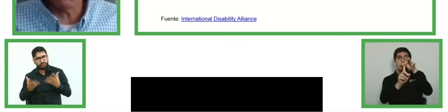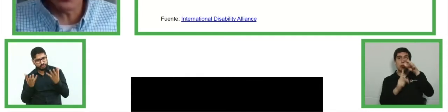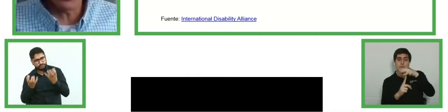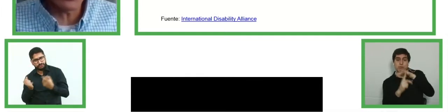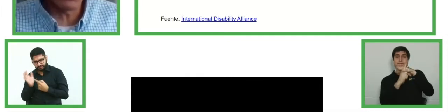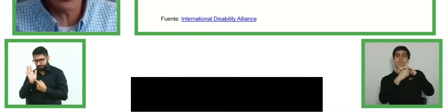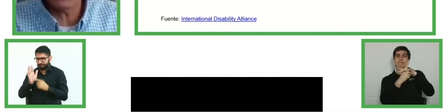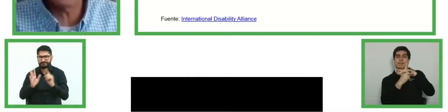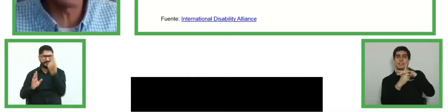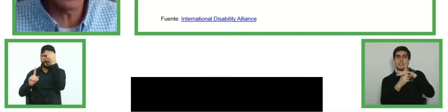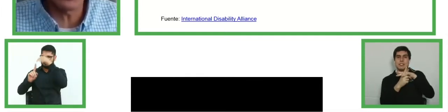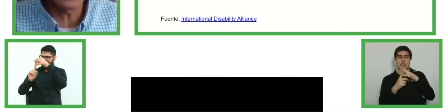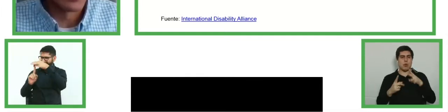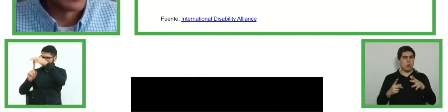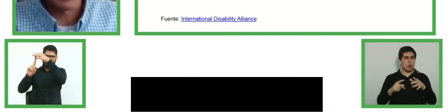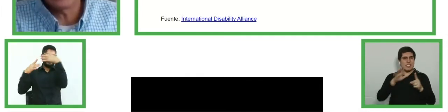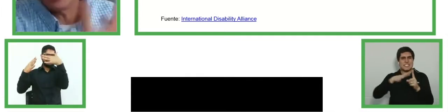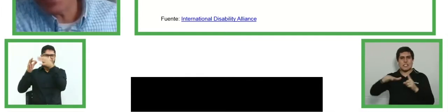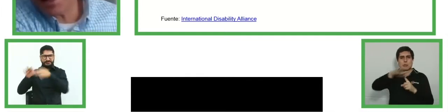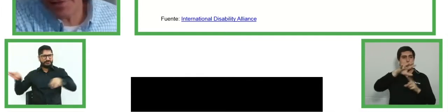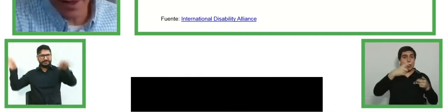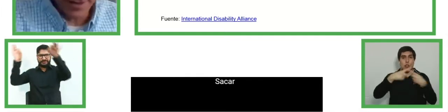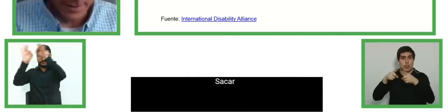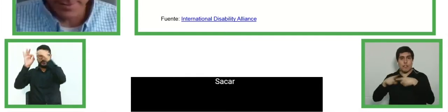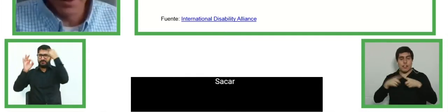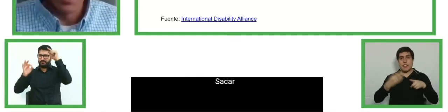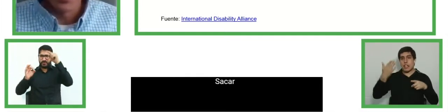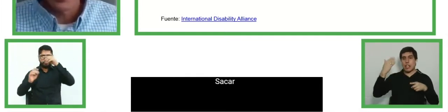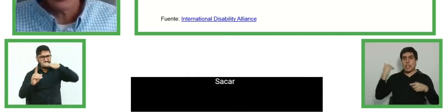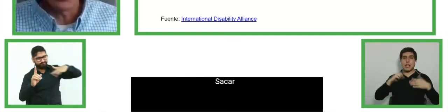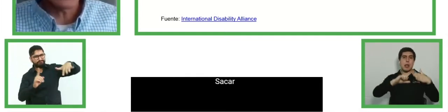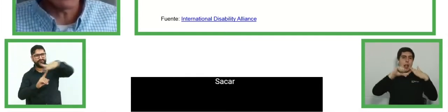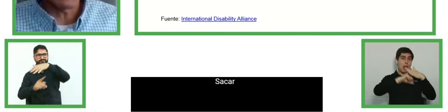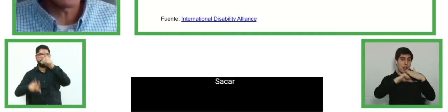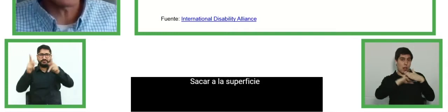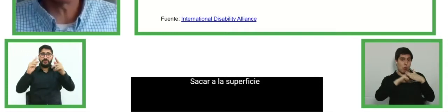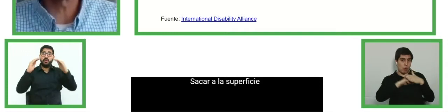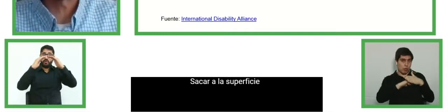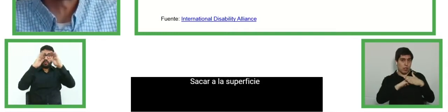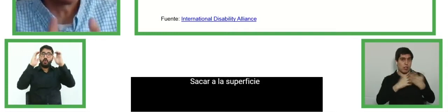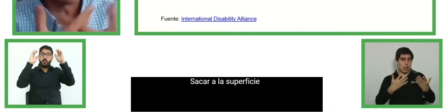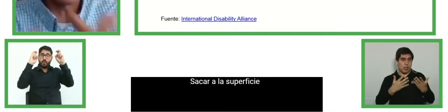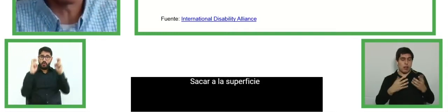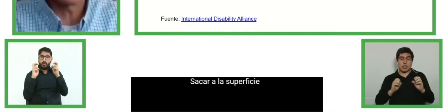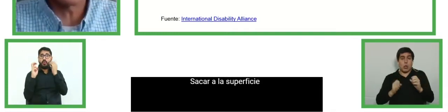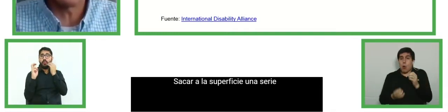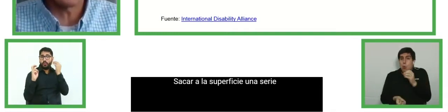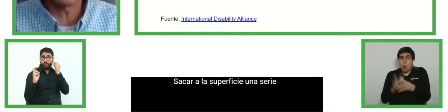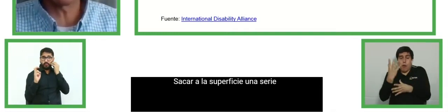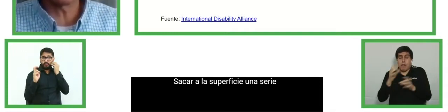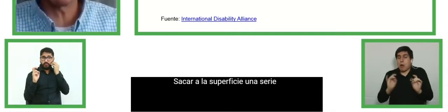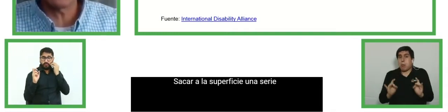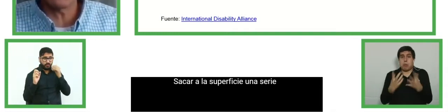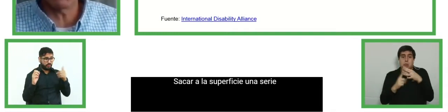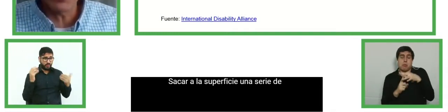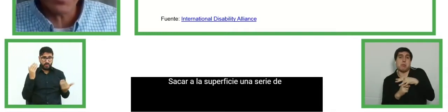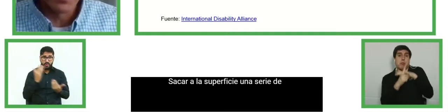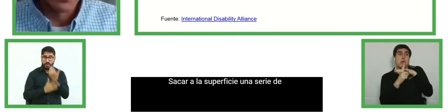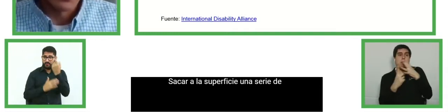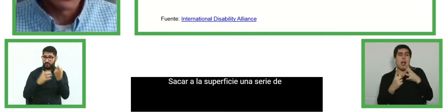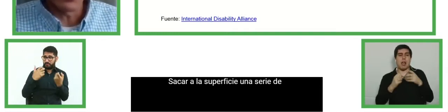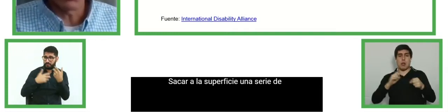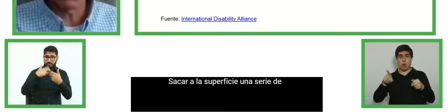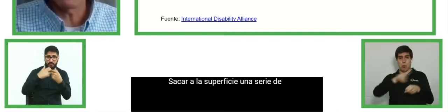de circunstancias, una serie de situaciones que ya estaban antes, que no es que hayan surgido ahora con este tema de la pandemia de